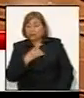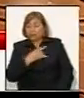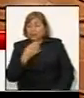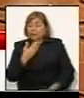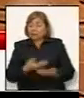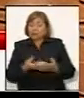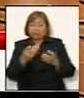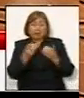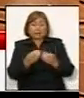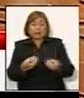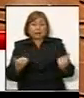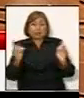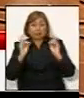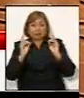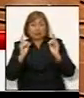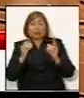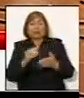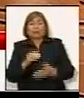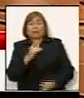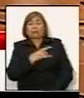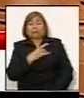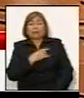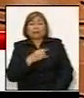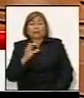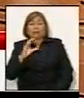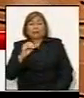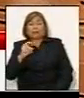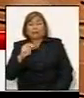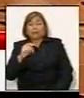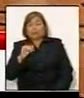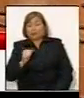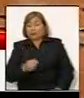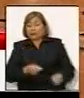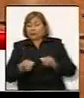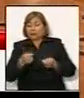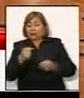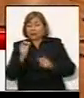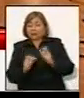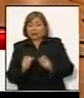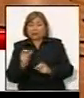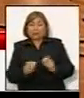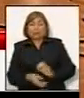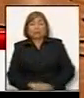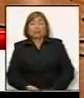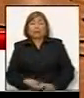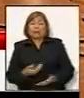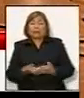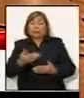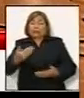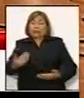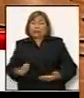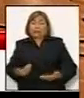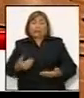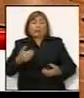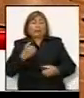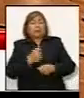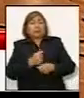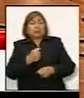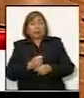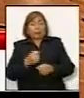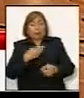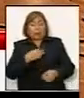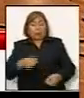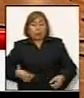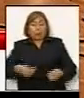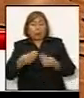diplomado de la universidad continental en gestión pública y antes de elaborar en el ministerio de educación he trabajado en el